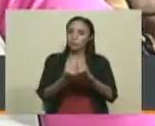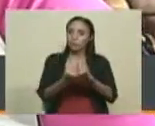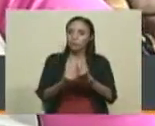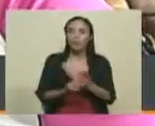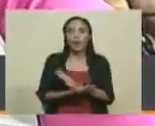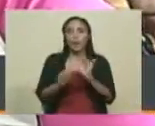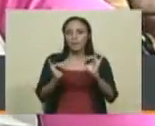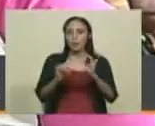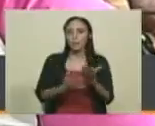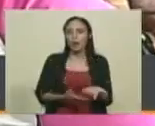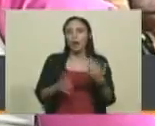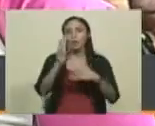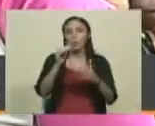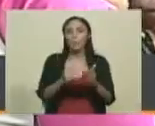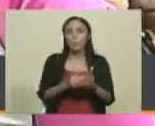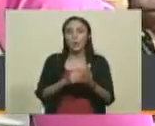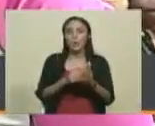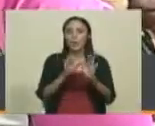el periodo